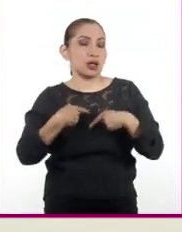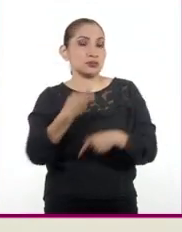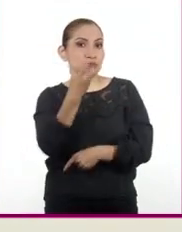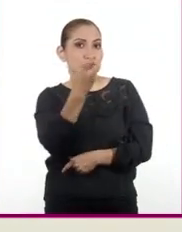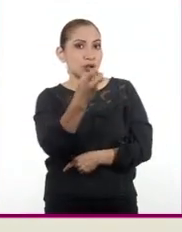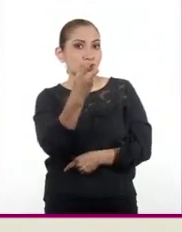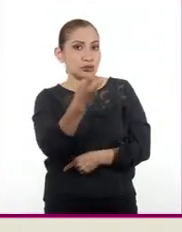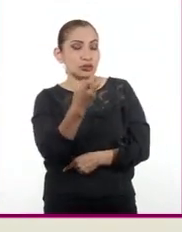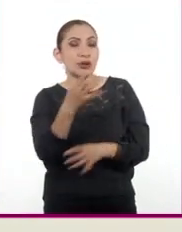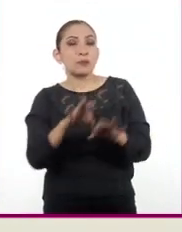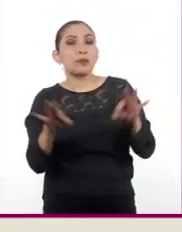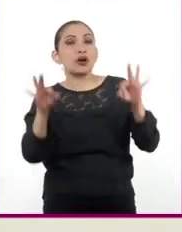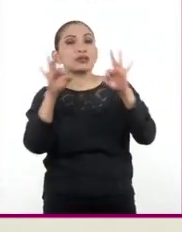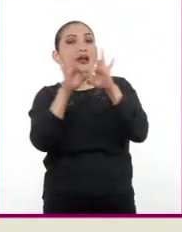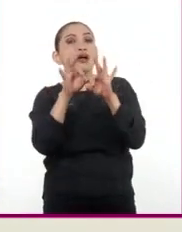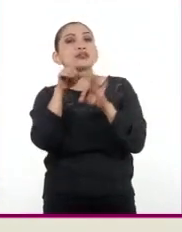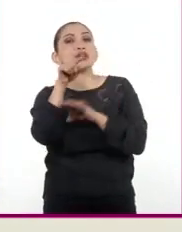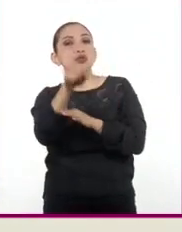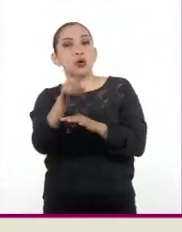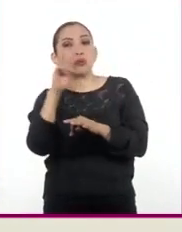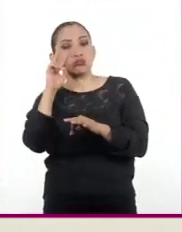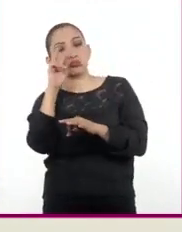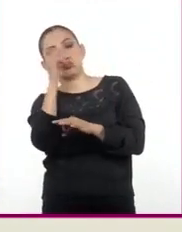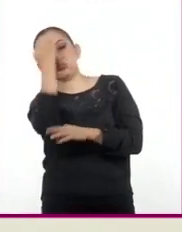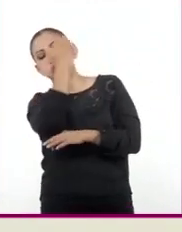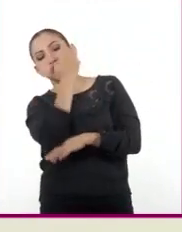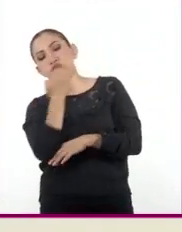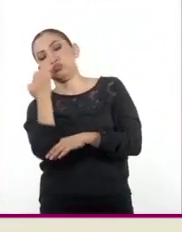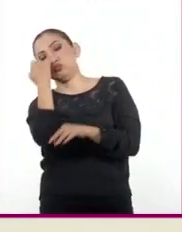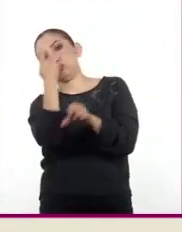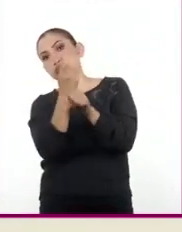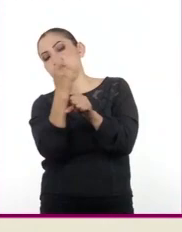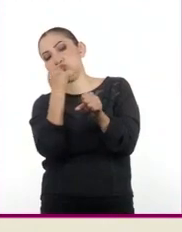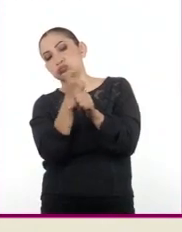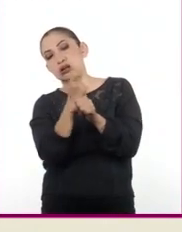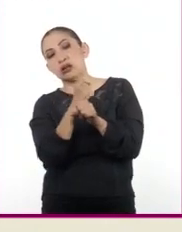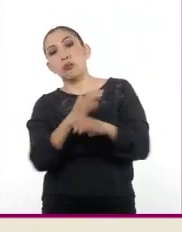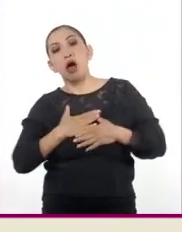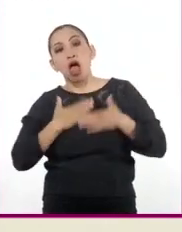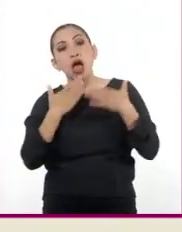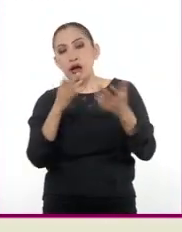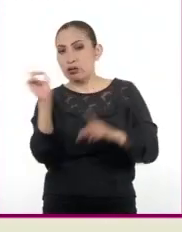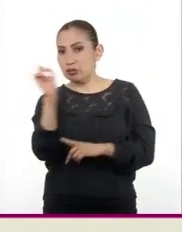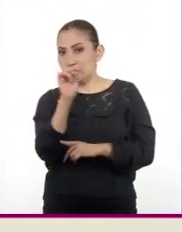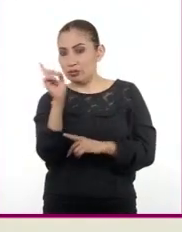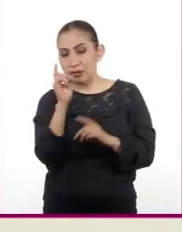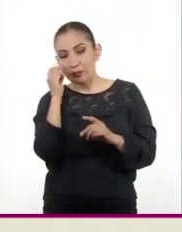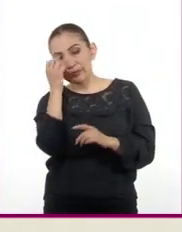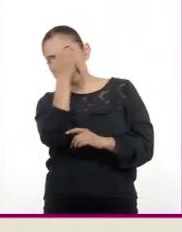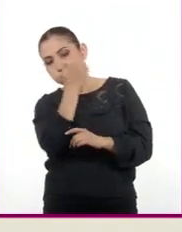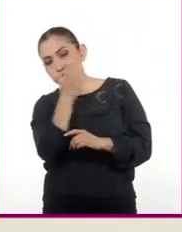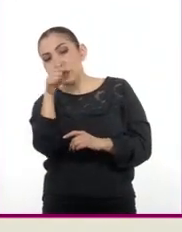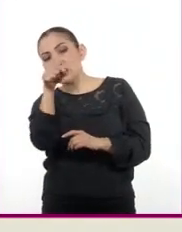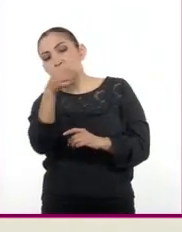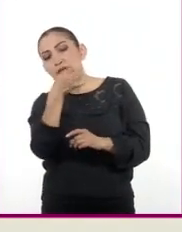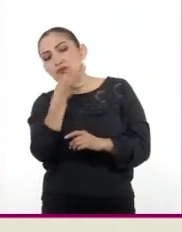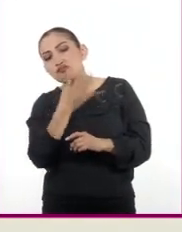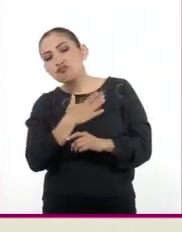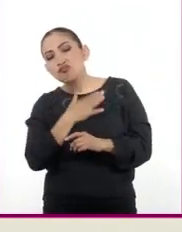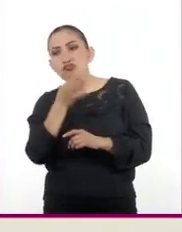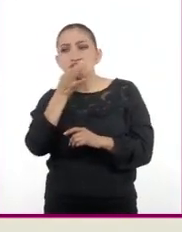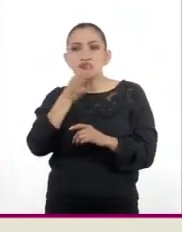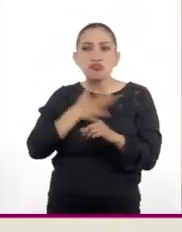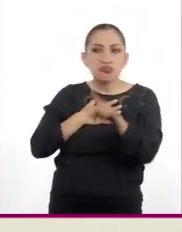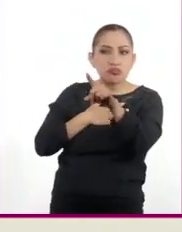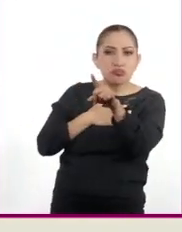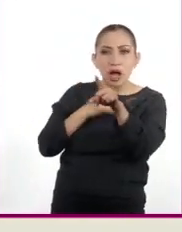eso, es importante que tengan una mirada crítica y reflexiva sobre la información que dichos medios ofrecen, que exijan que